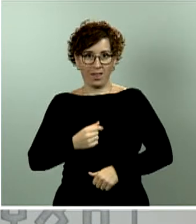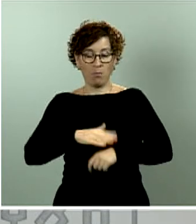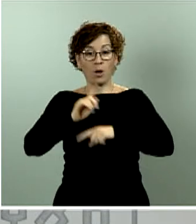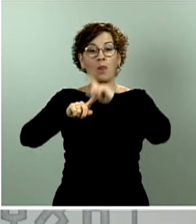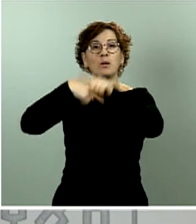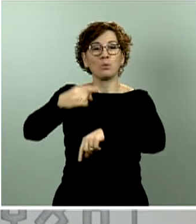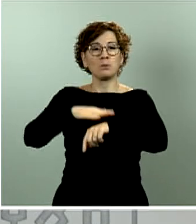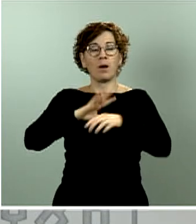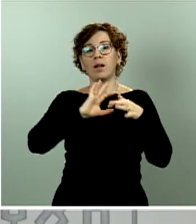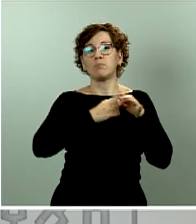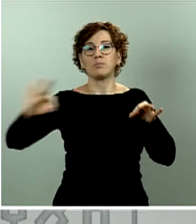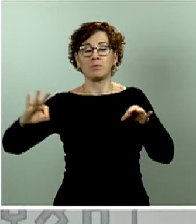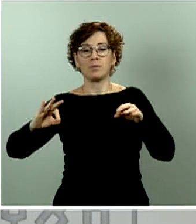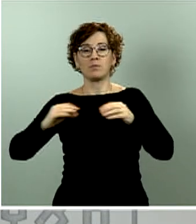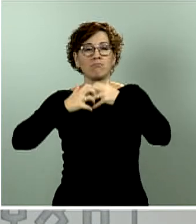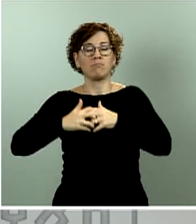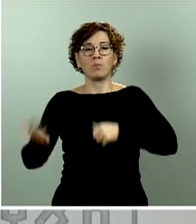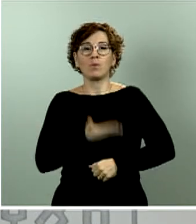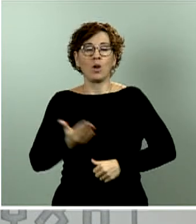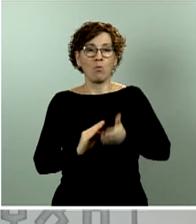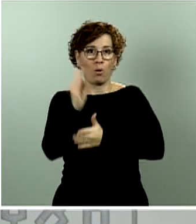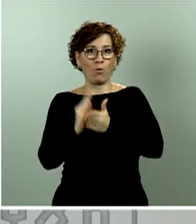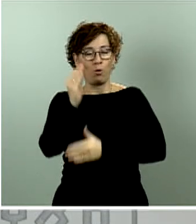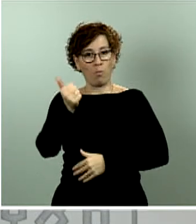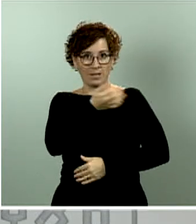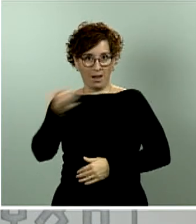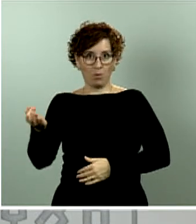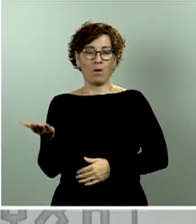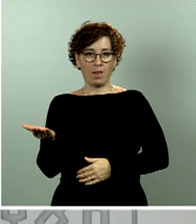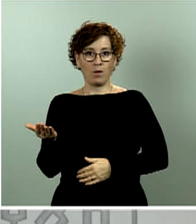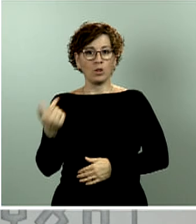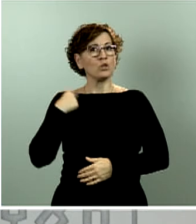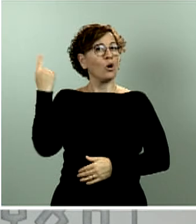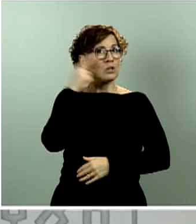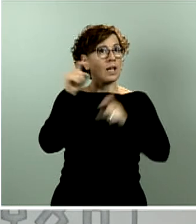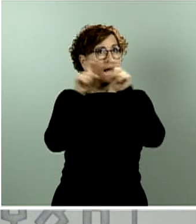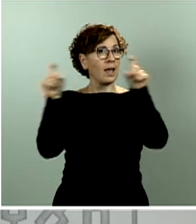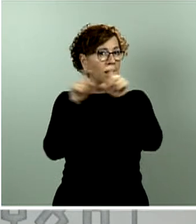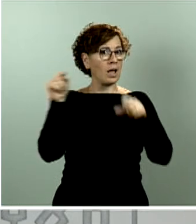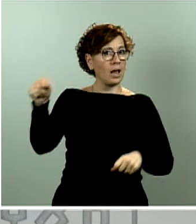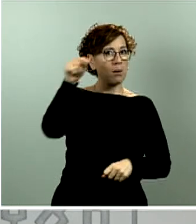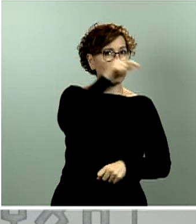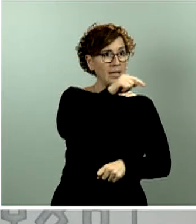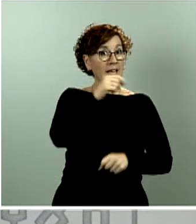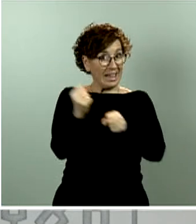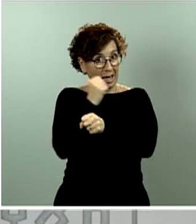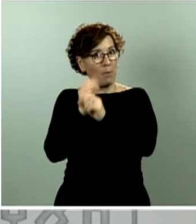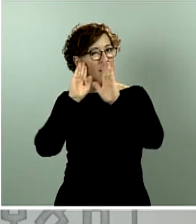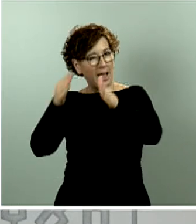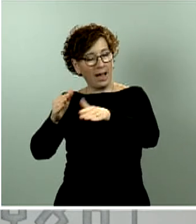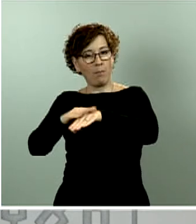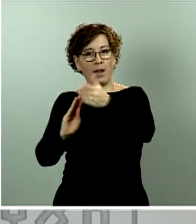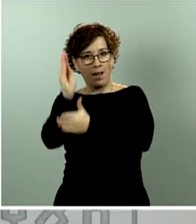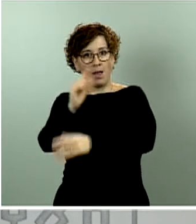son más rápidos. Me consta que las empresas que están trabajando en el desarrollo de vacunas potenciales están al mismo